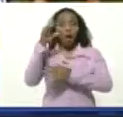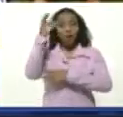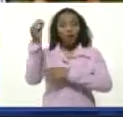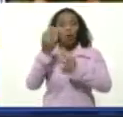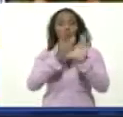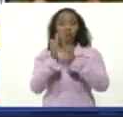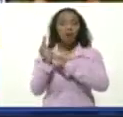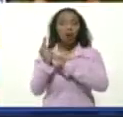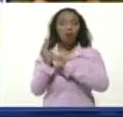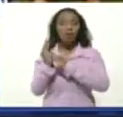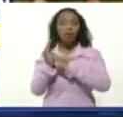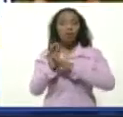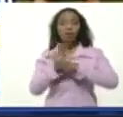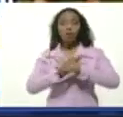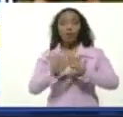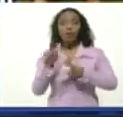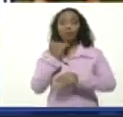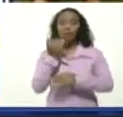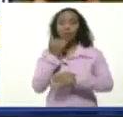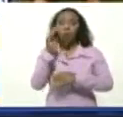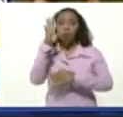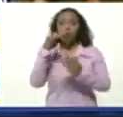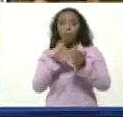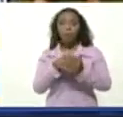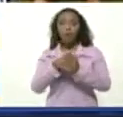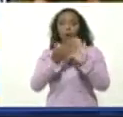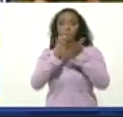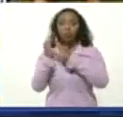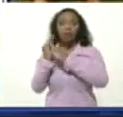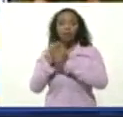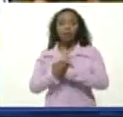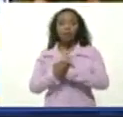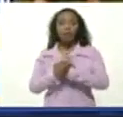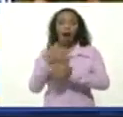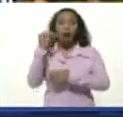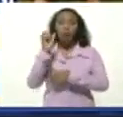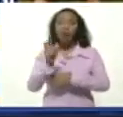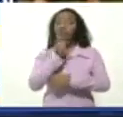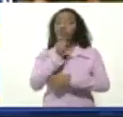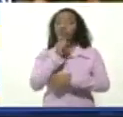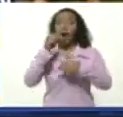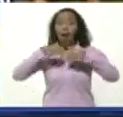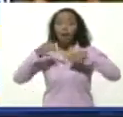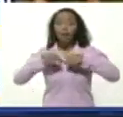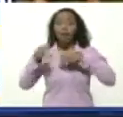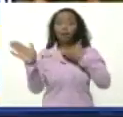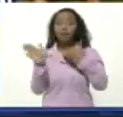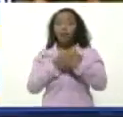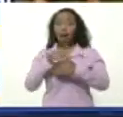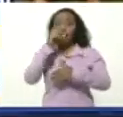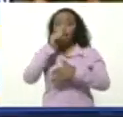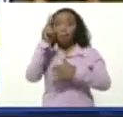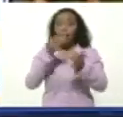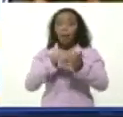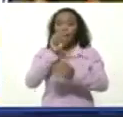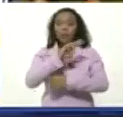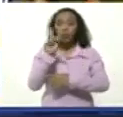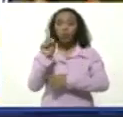comunales, ya cerca de las 4.000 comunas. Tenemos un desafío para este cierre del año